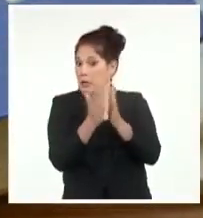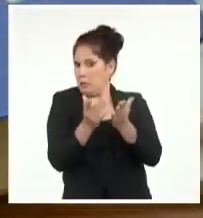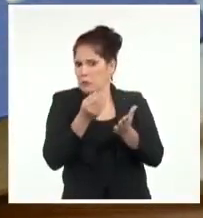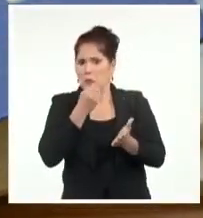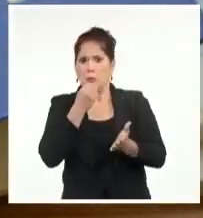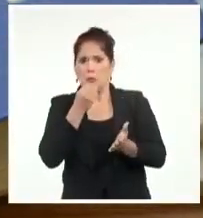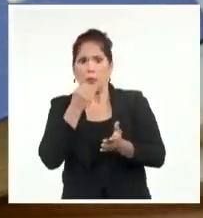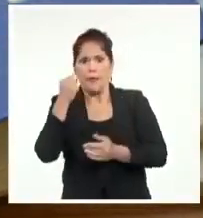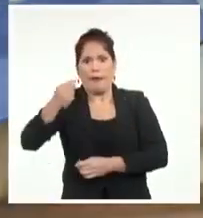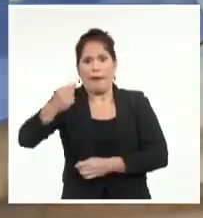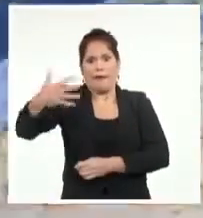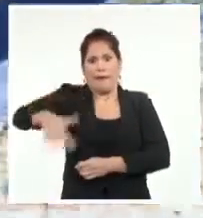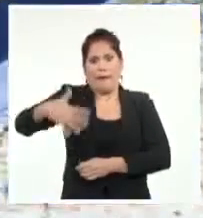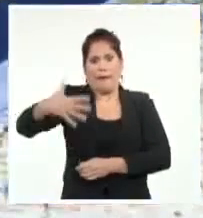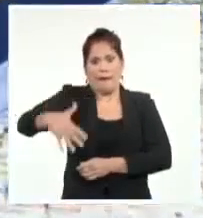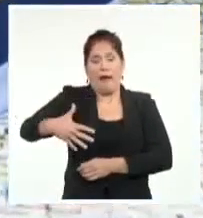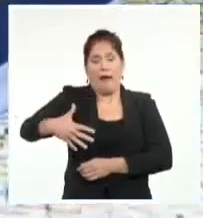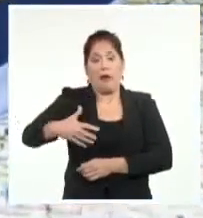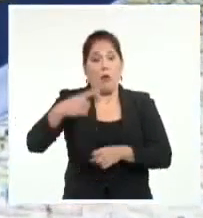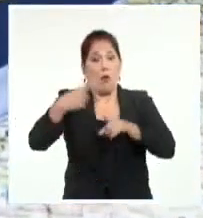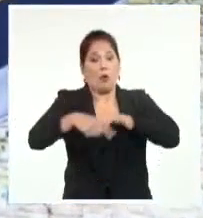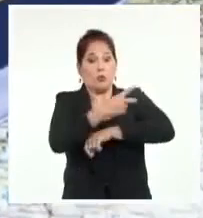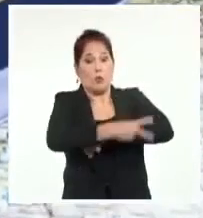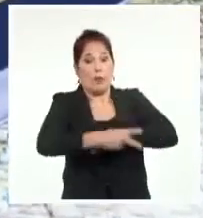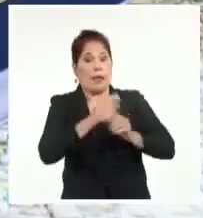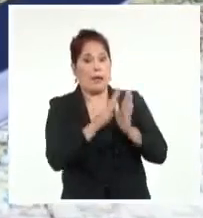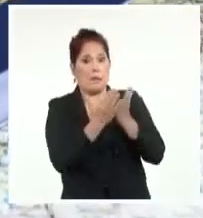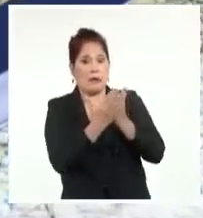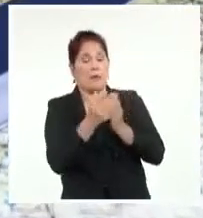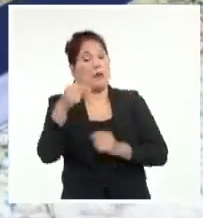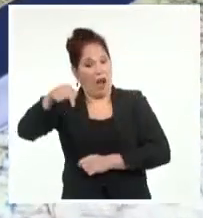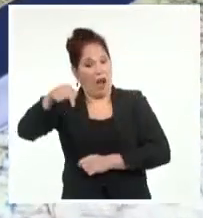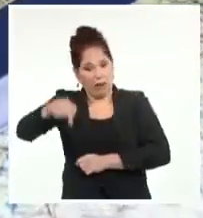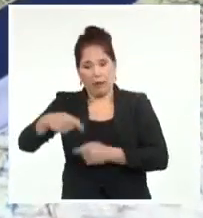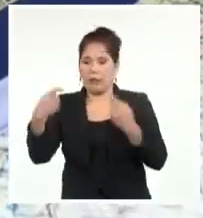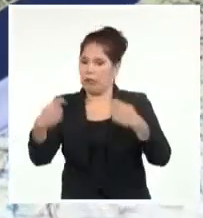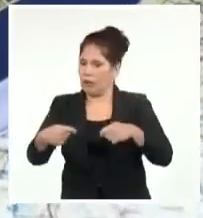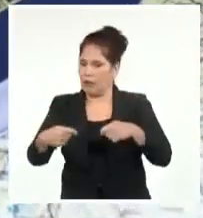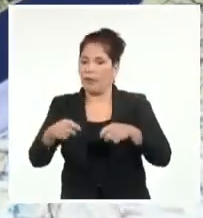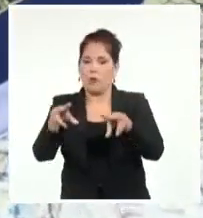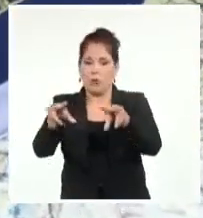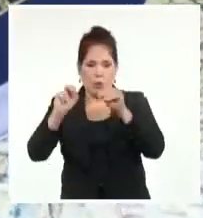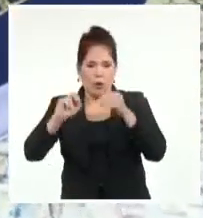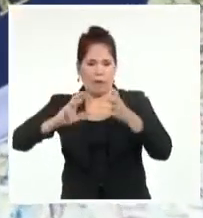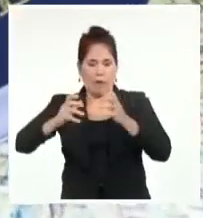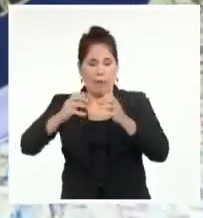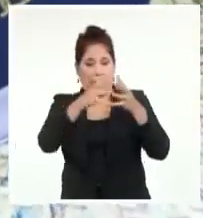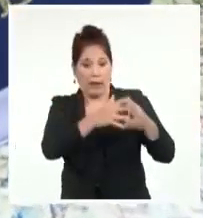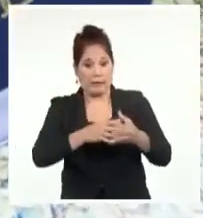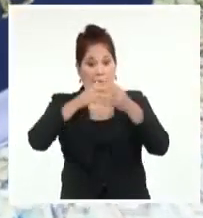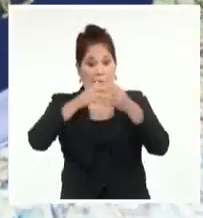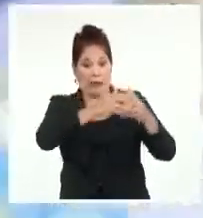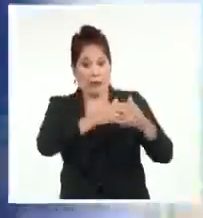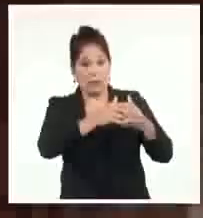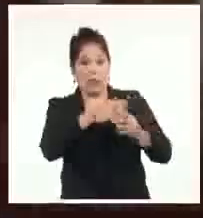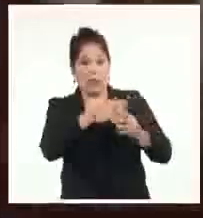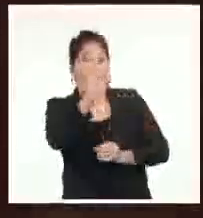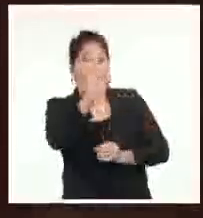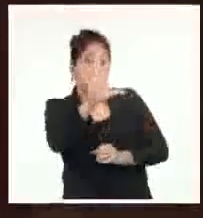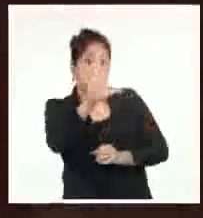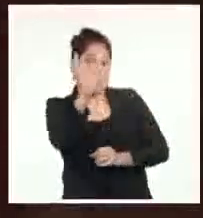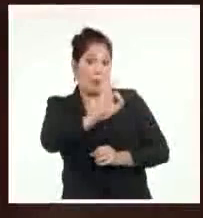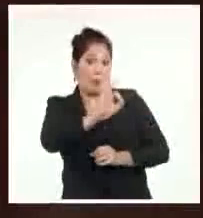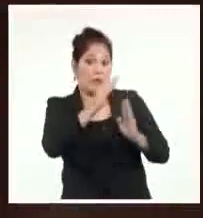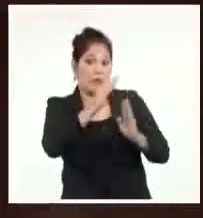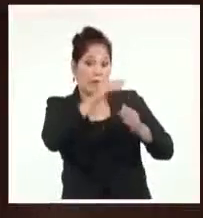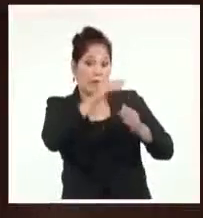muy costoso para los cubanos en el extranjero, habilitar sus documentos con relación a Cuba. Y en Estados Unidos, donde radica el